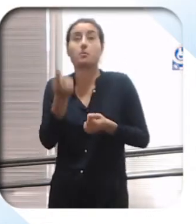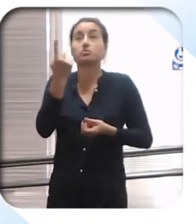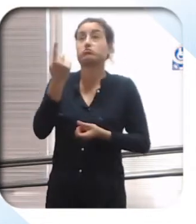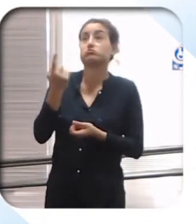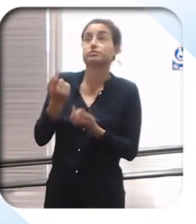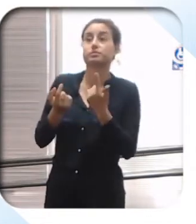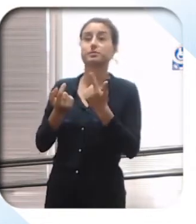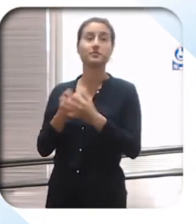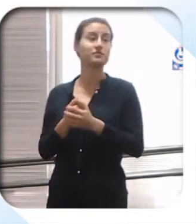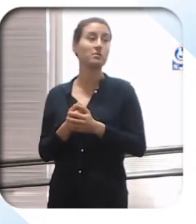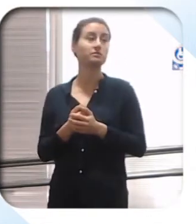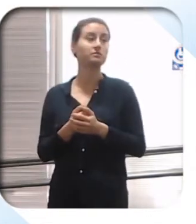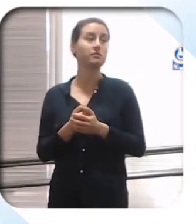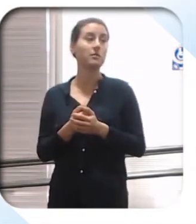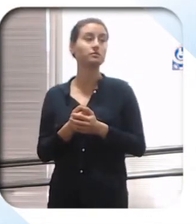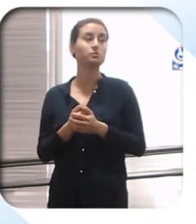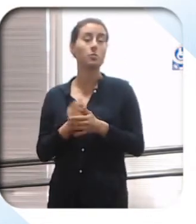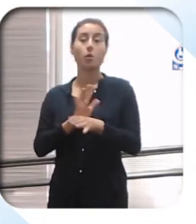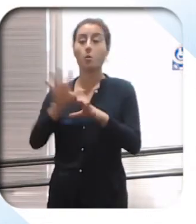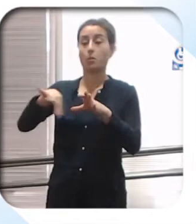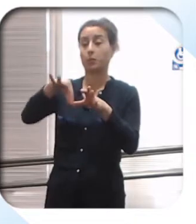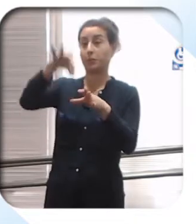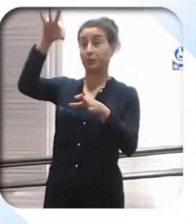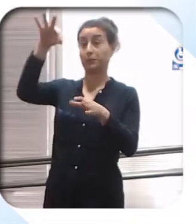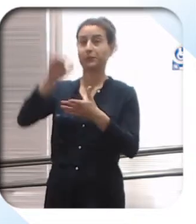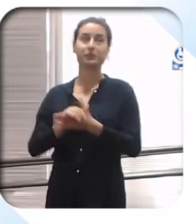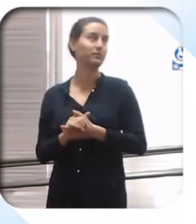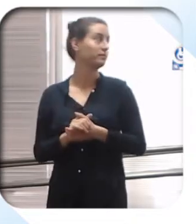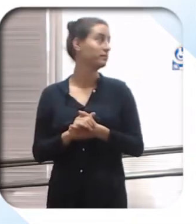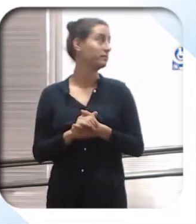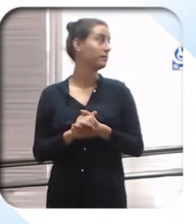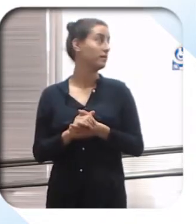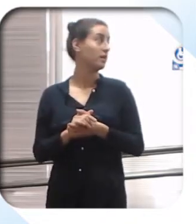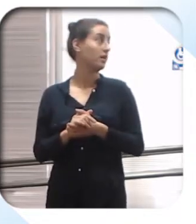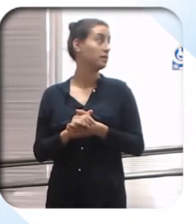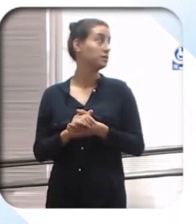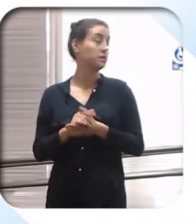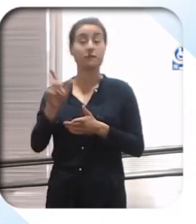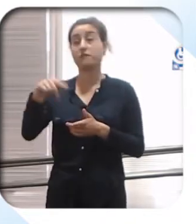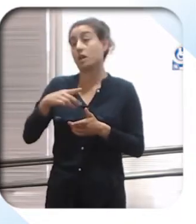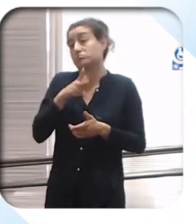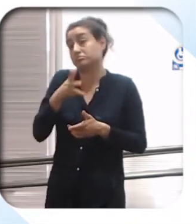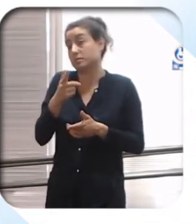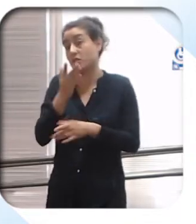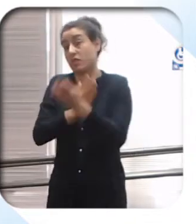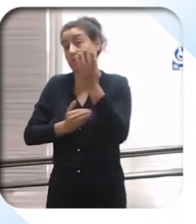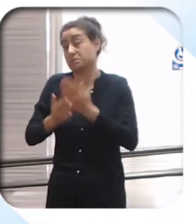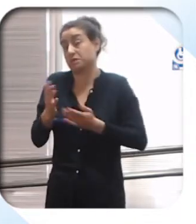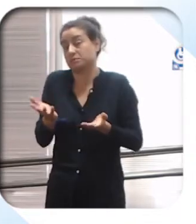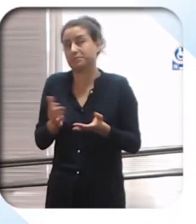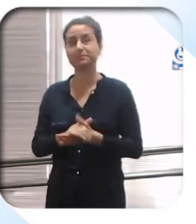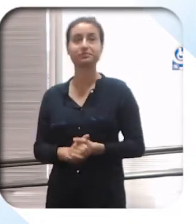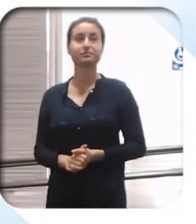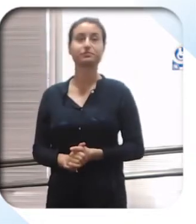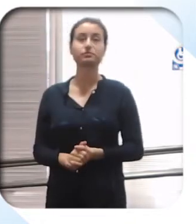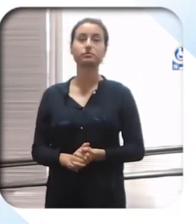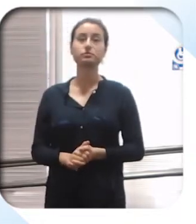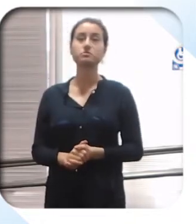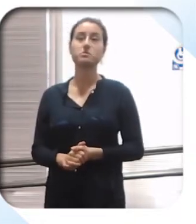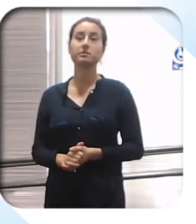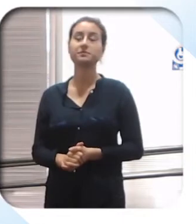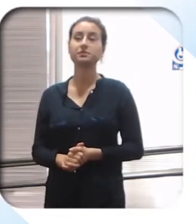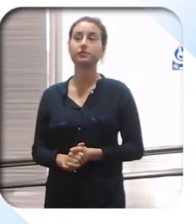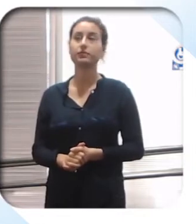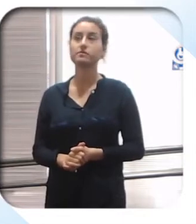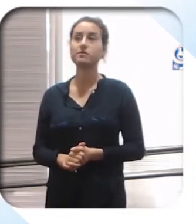azar, ¿tá? Y es como sacar la lotería, pero bueno, nos toca todo lo que nos toca a cada uno de nosotros llevar en esta